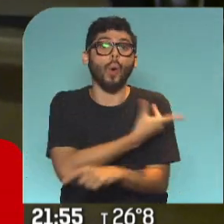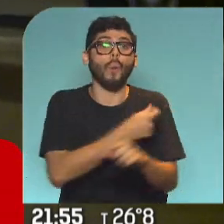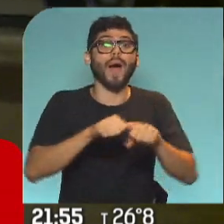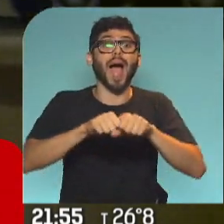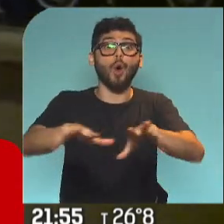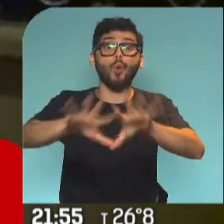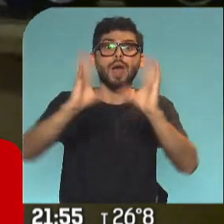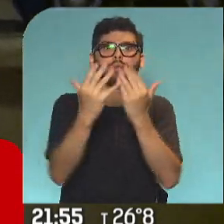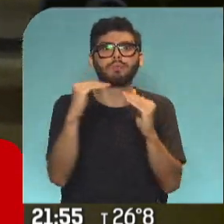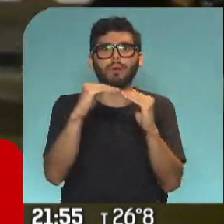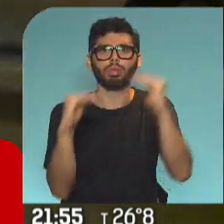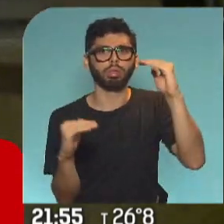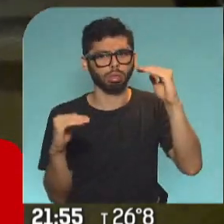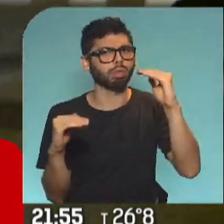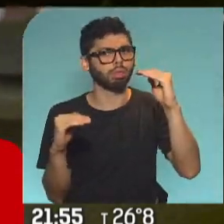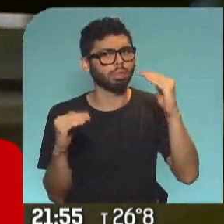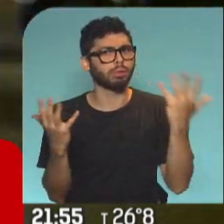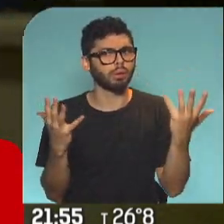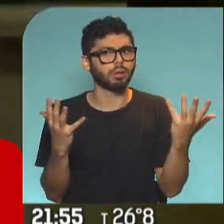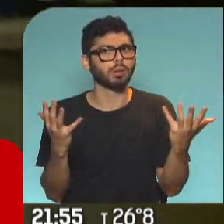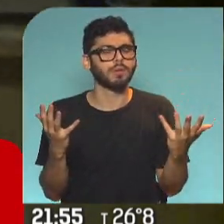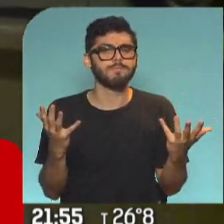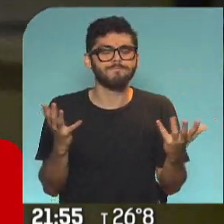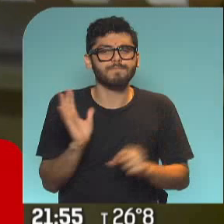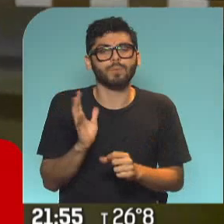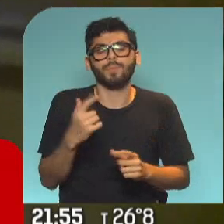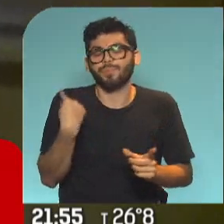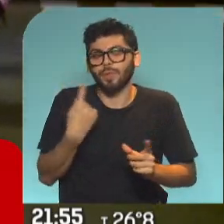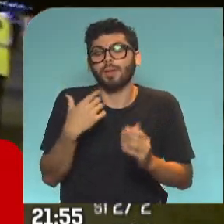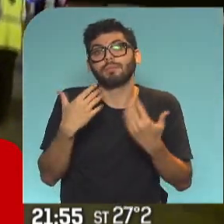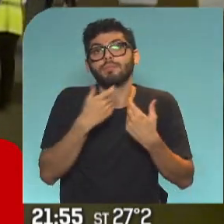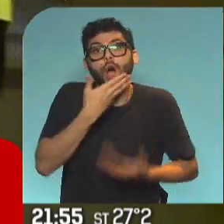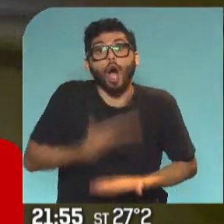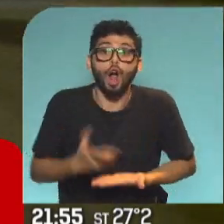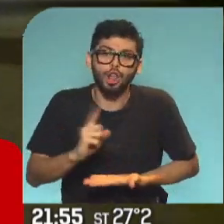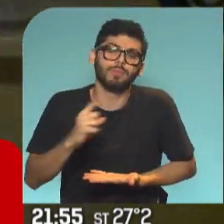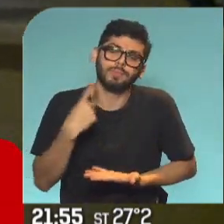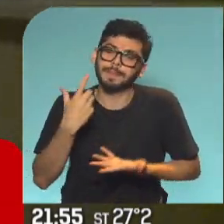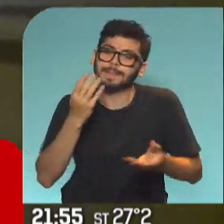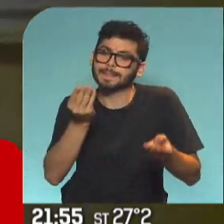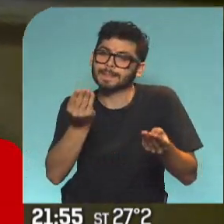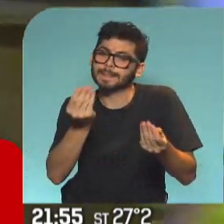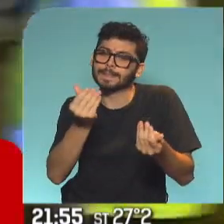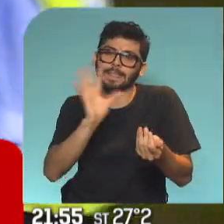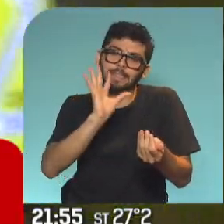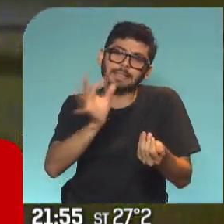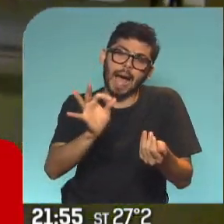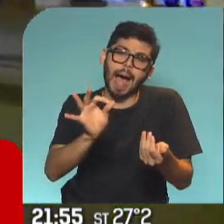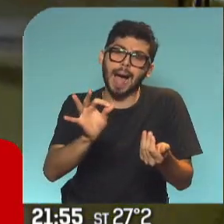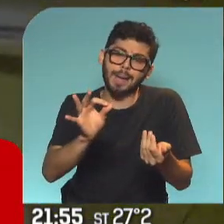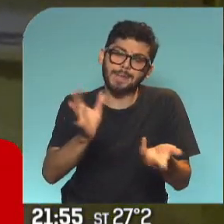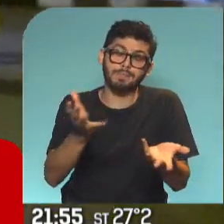vacuna, asombramos entre comillas, obviamente, preveíamos que esto iba a ser así por cómo se venía dando la situación, pero en el comienzo